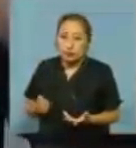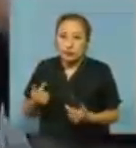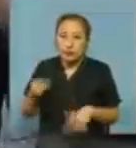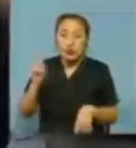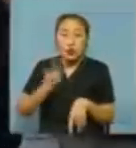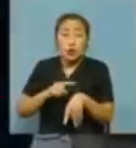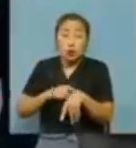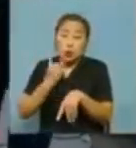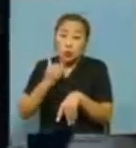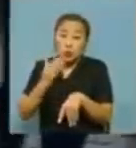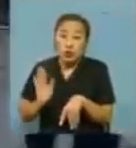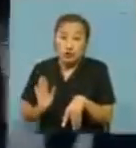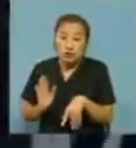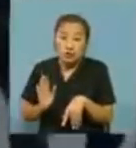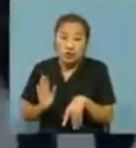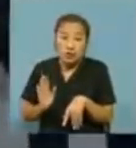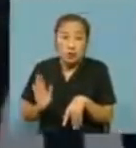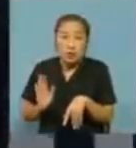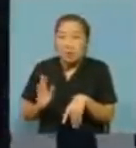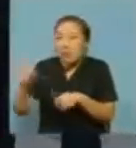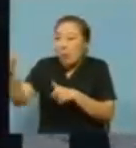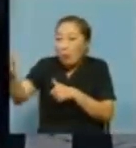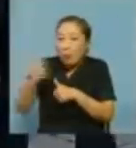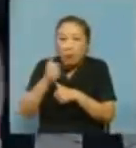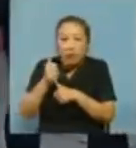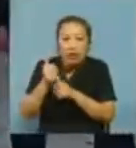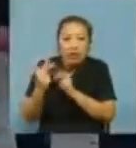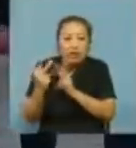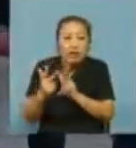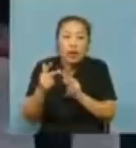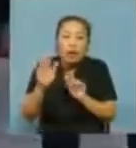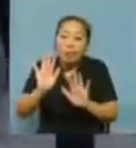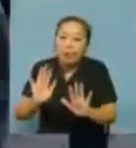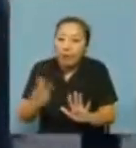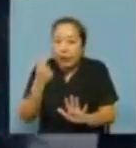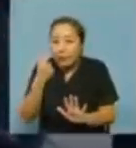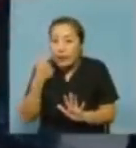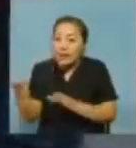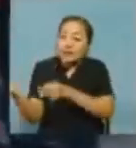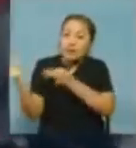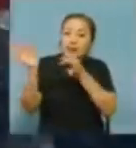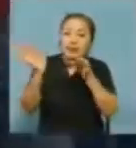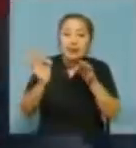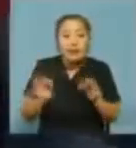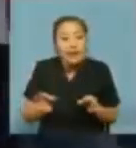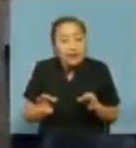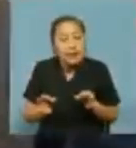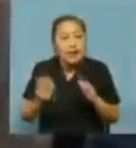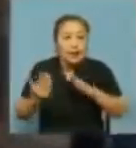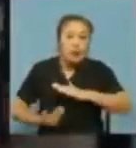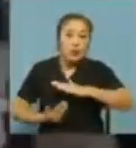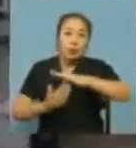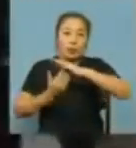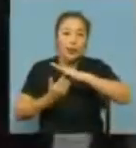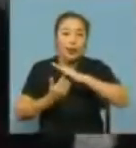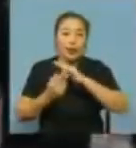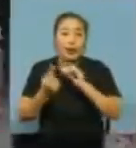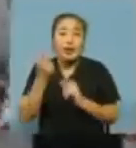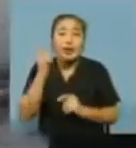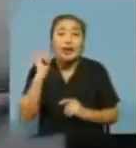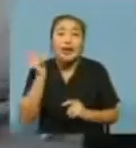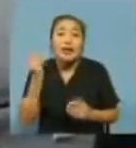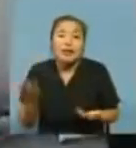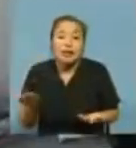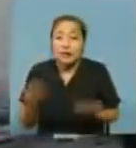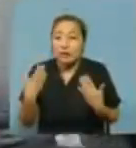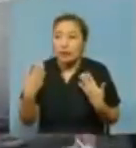qué hora es en este momento, pero no se acercó nadie a decirnos, mirá, ya llega está la autoridad, alguien,